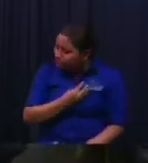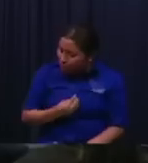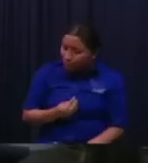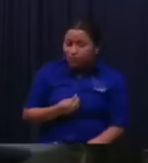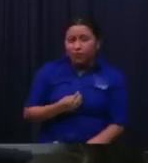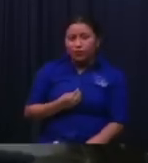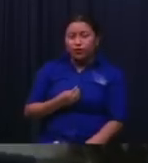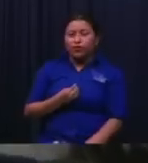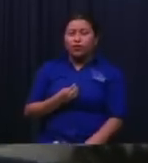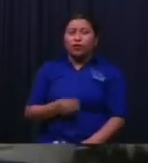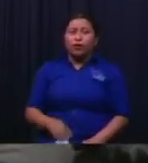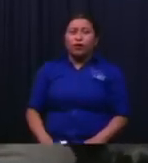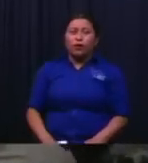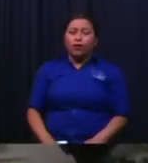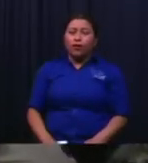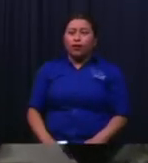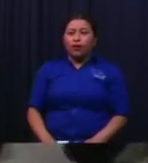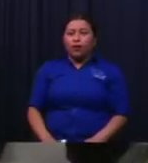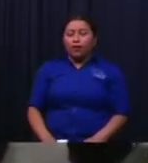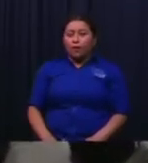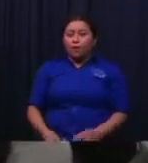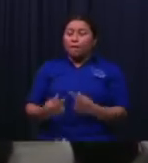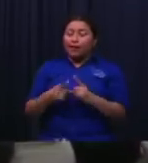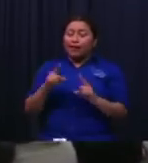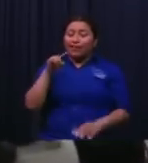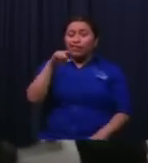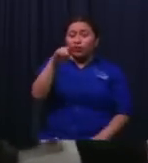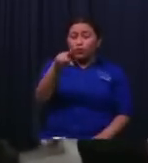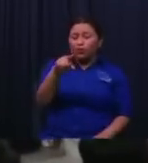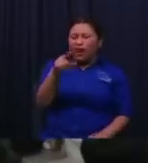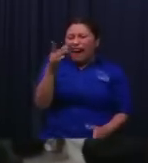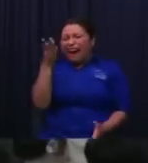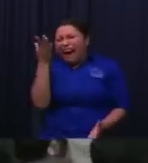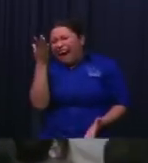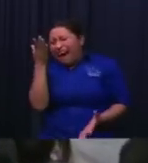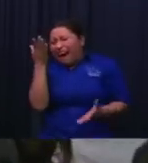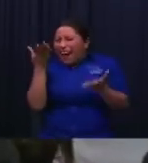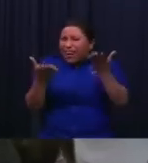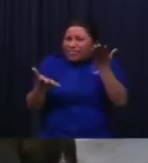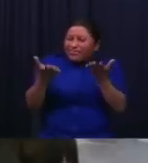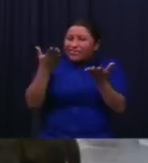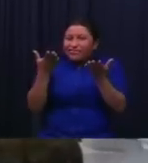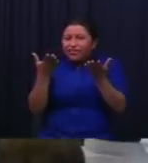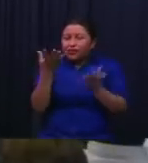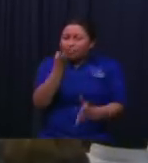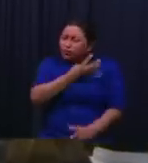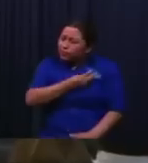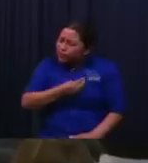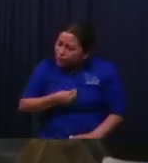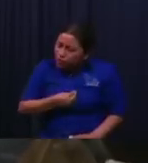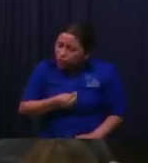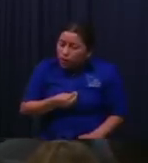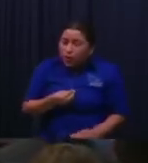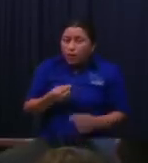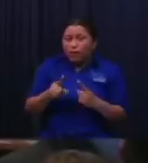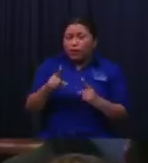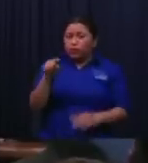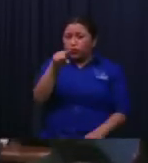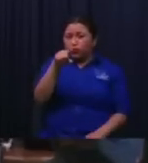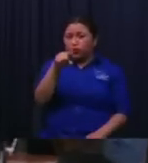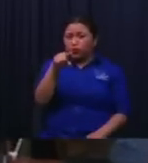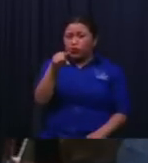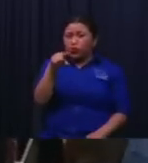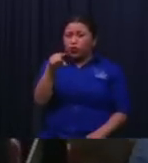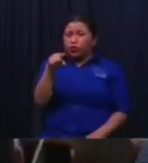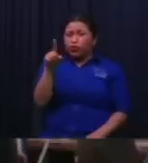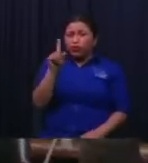aunque sufras, no te desanimes. Aunque te esté llevando el río, no te rindas.